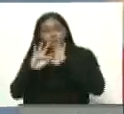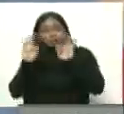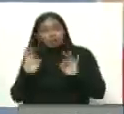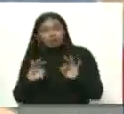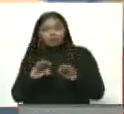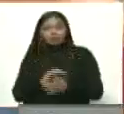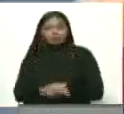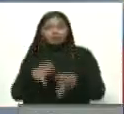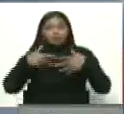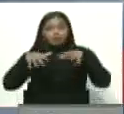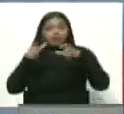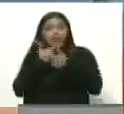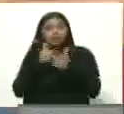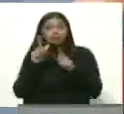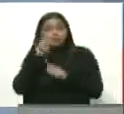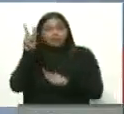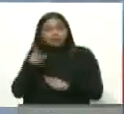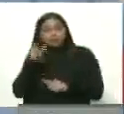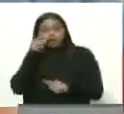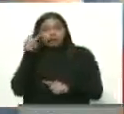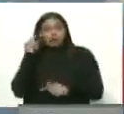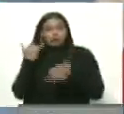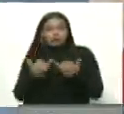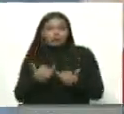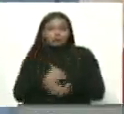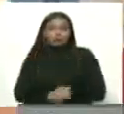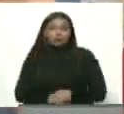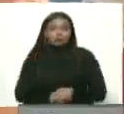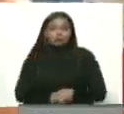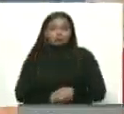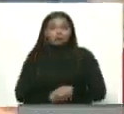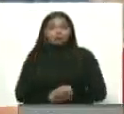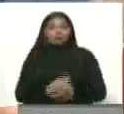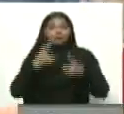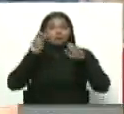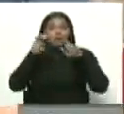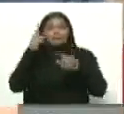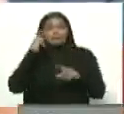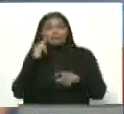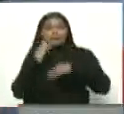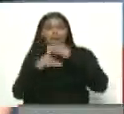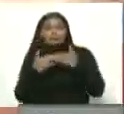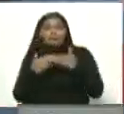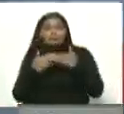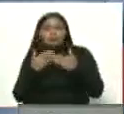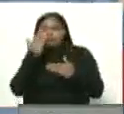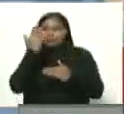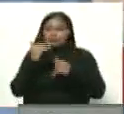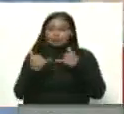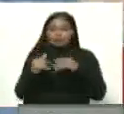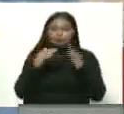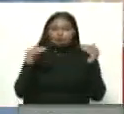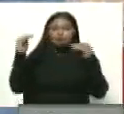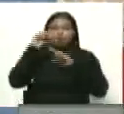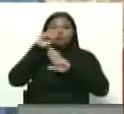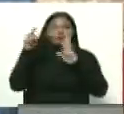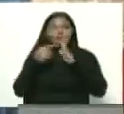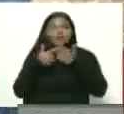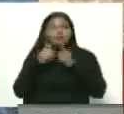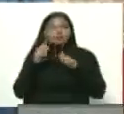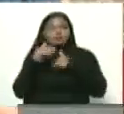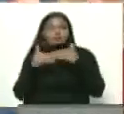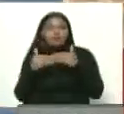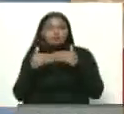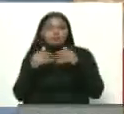Ejército Libertador, los venezolanos, las venezolanas, los negranadinos, con Bolívar al frente, se mueve hacia el sur a completar la liberación del